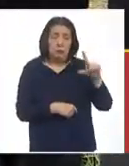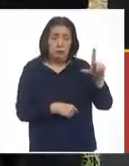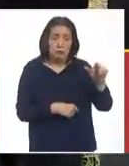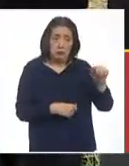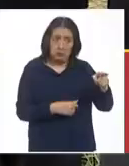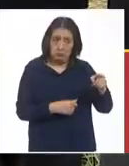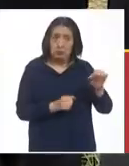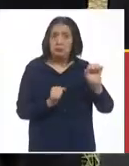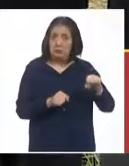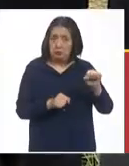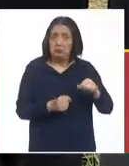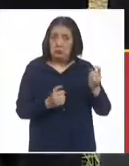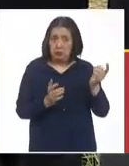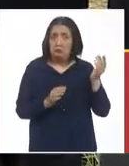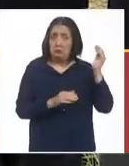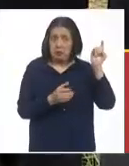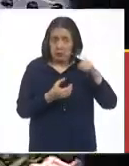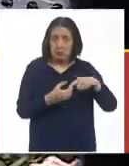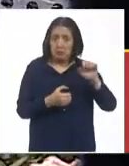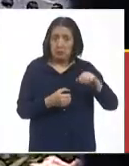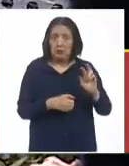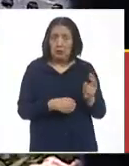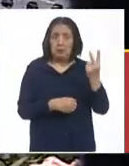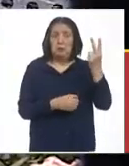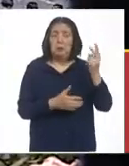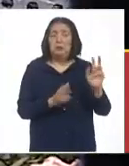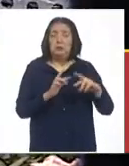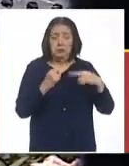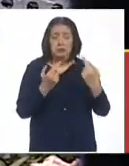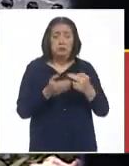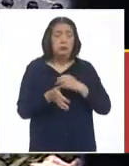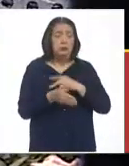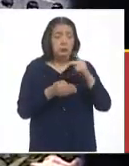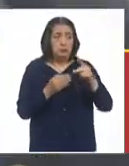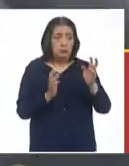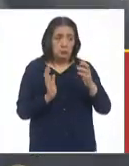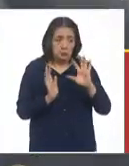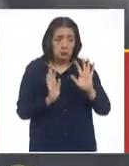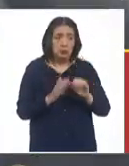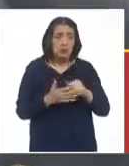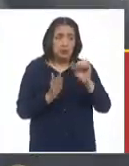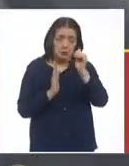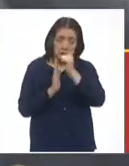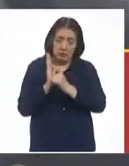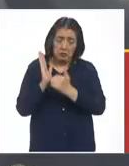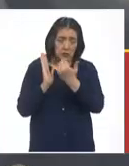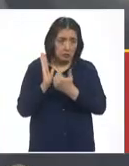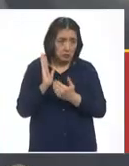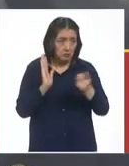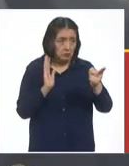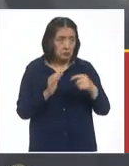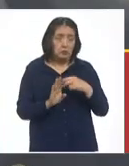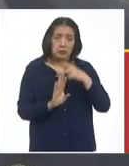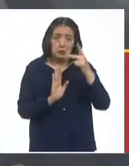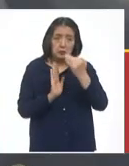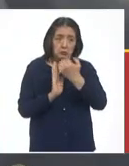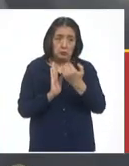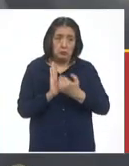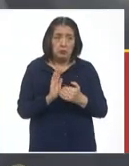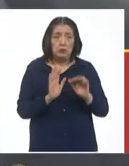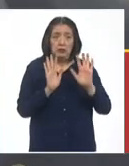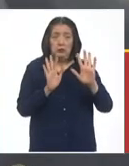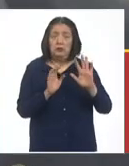participación se había confirmado para la segunda reunión de profesionales del CER Lima, que estaba agendada, según este programa, para